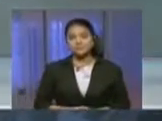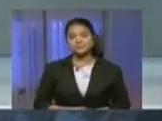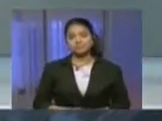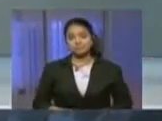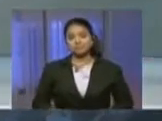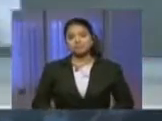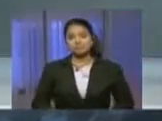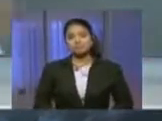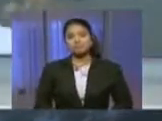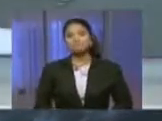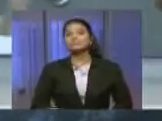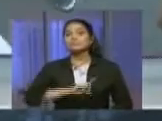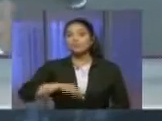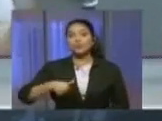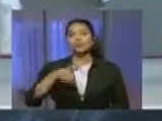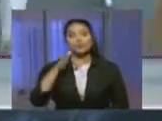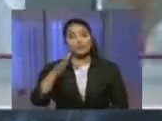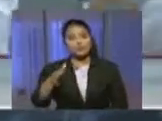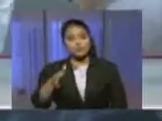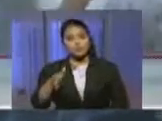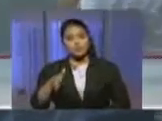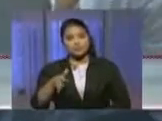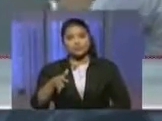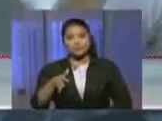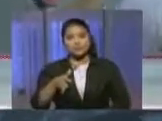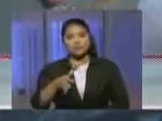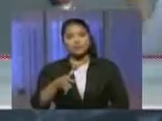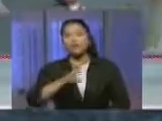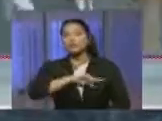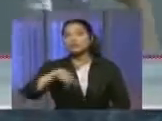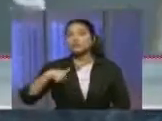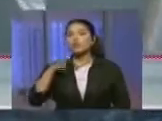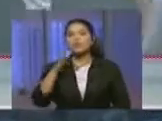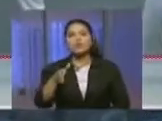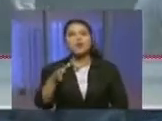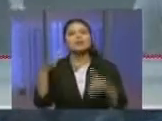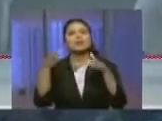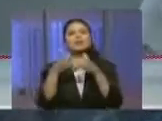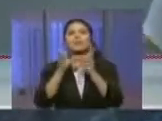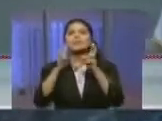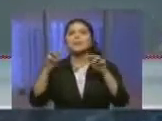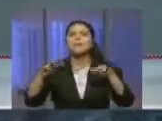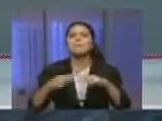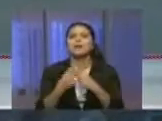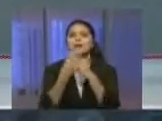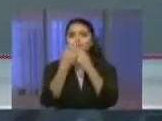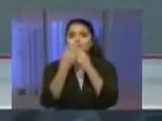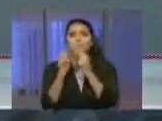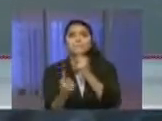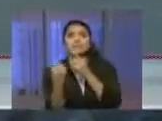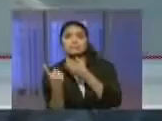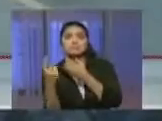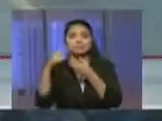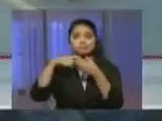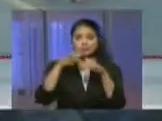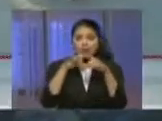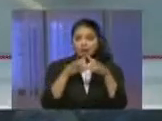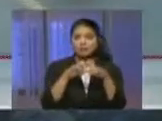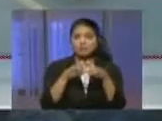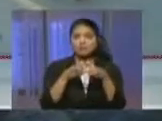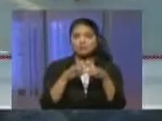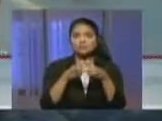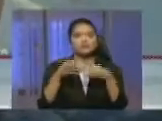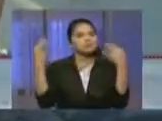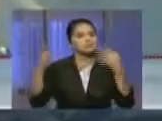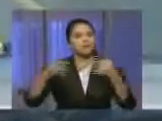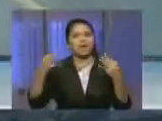cuando estuvimos allá en reuniones de mercosur cuando ingresamos a mercosur por la puerta grande como